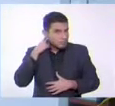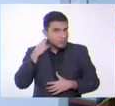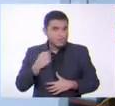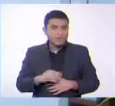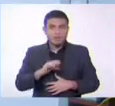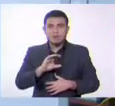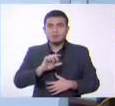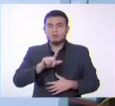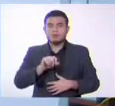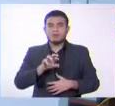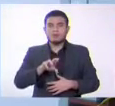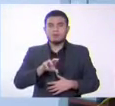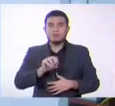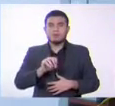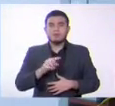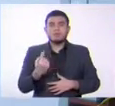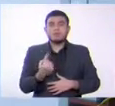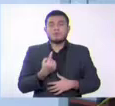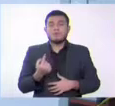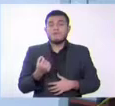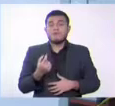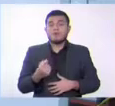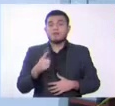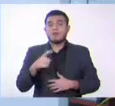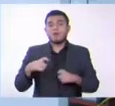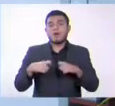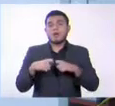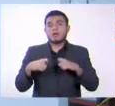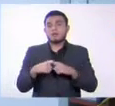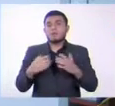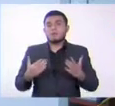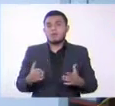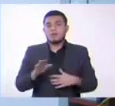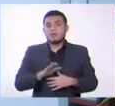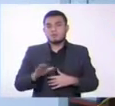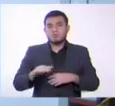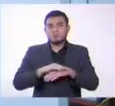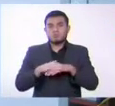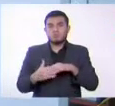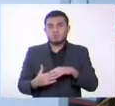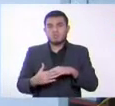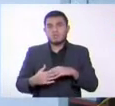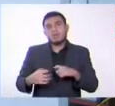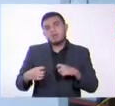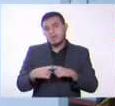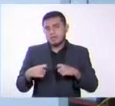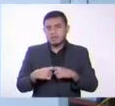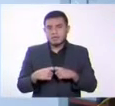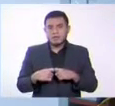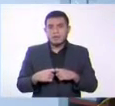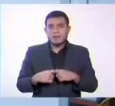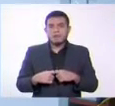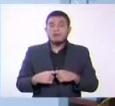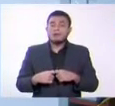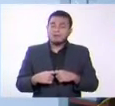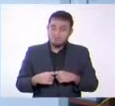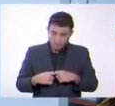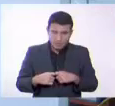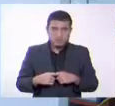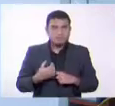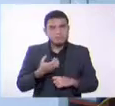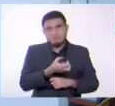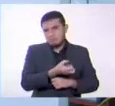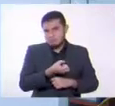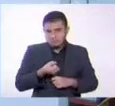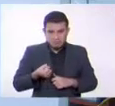cloro solo le falta un electrón para completar su última capa de energía. Es así que acepta